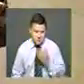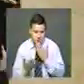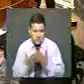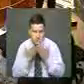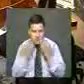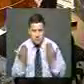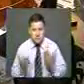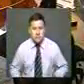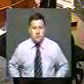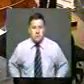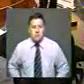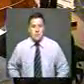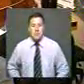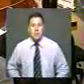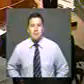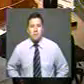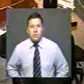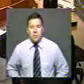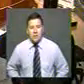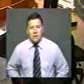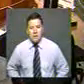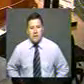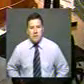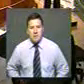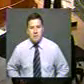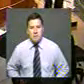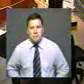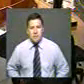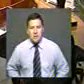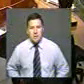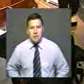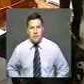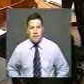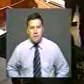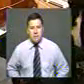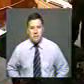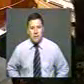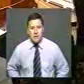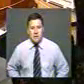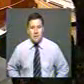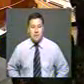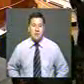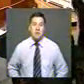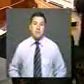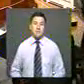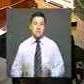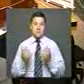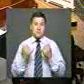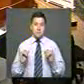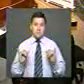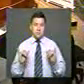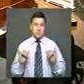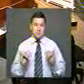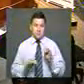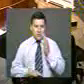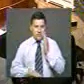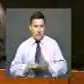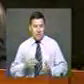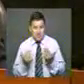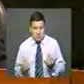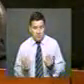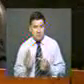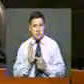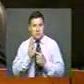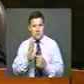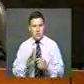gentiles. También, señores de la Corte. Hemos llegado al final.